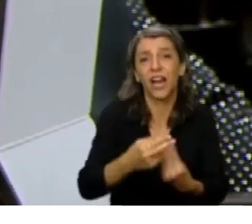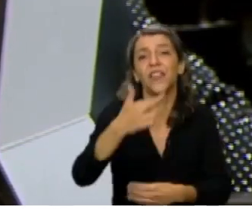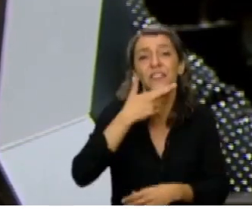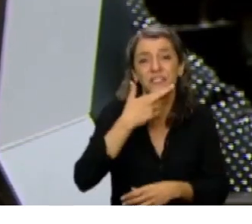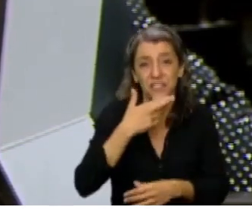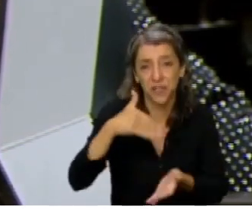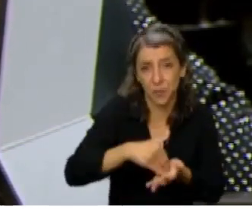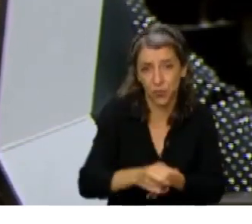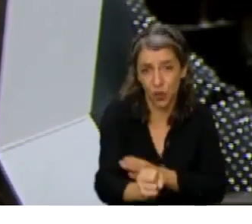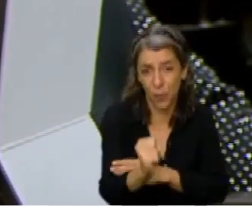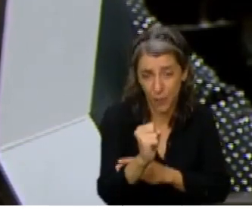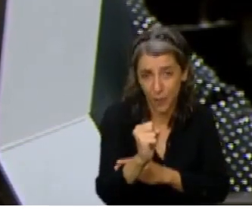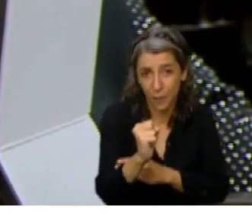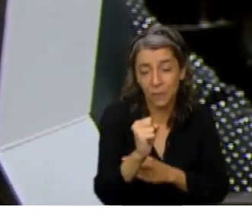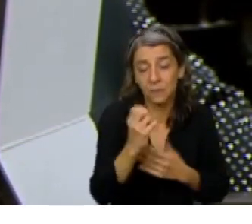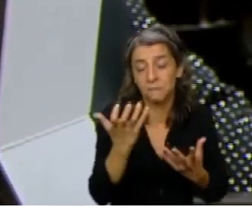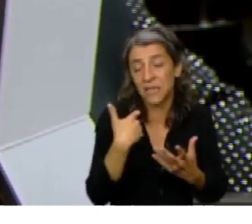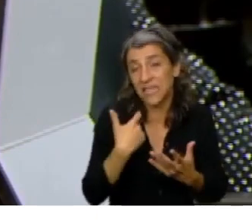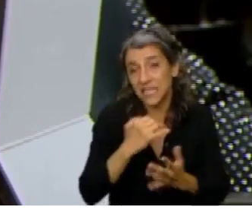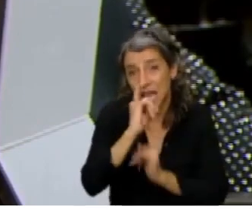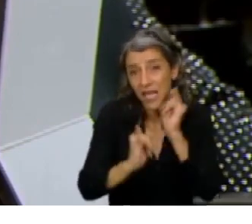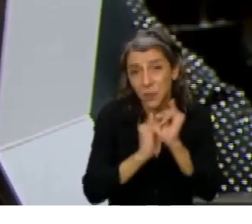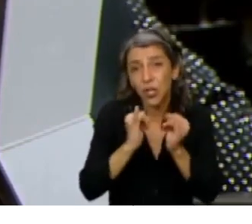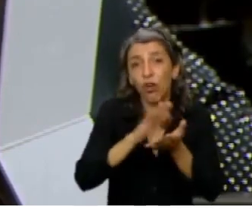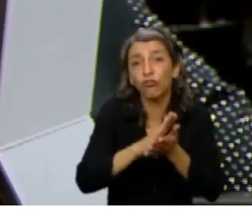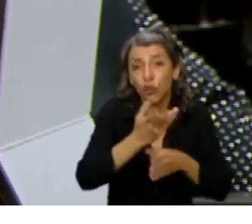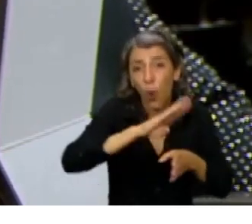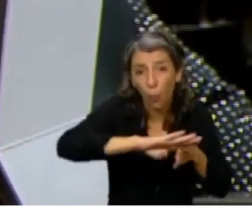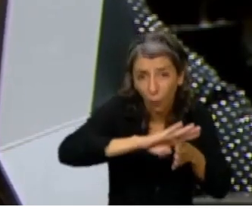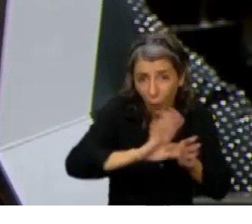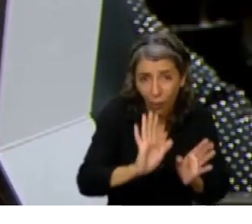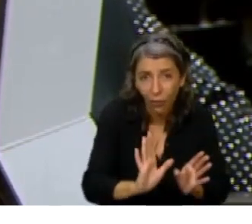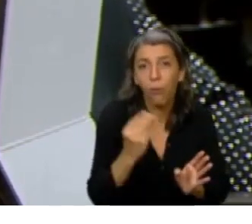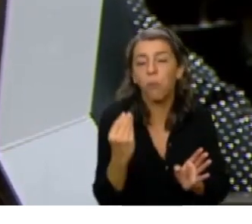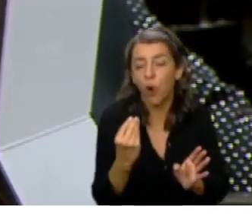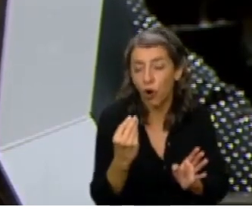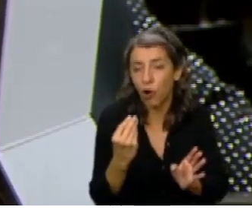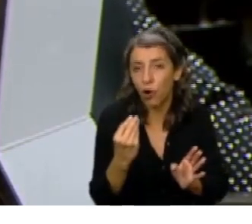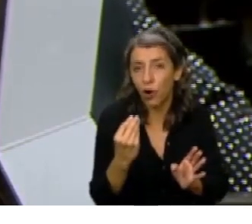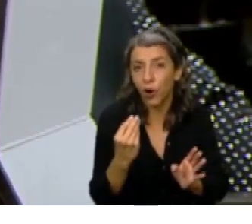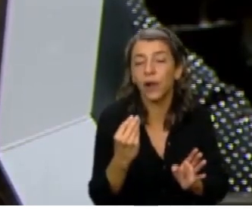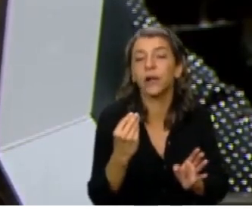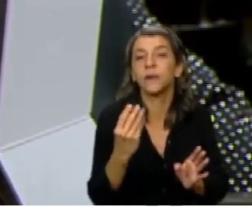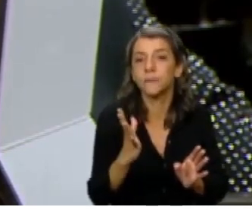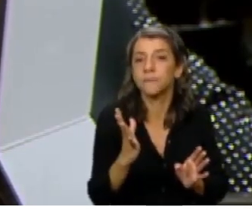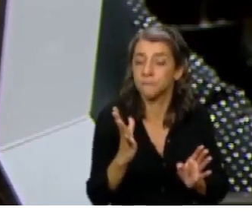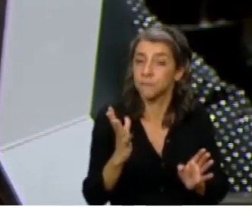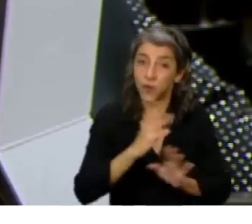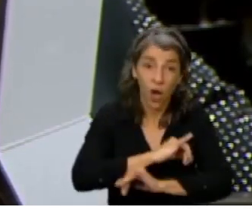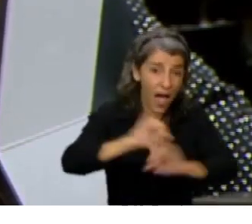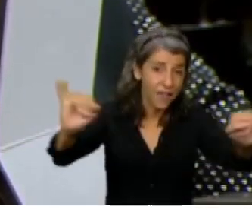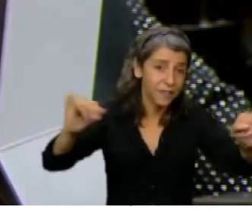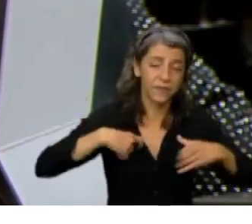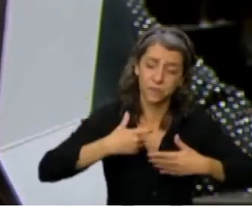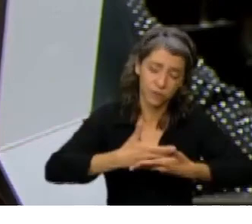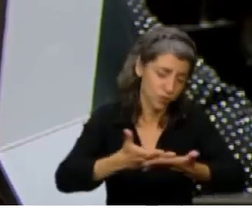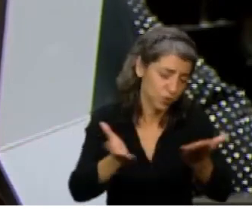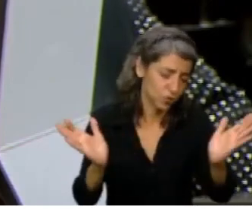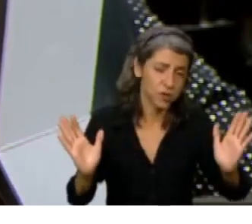pesos. Y ya que hablo de la deuda cuasifiscal, quiero decir lo siguiente: es un mensaje a nuestros